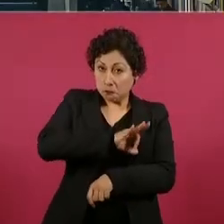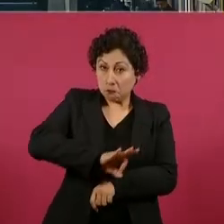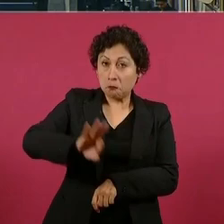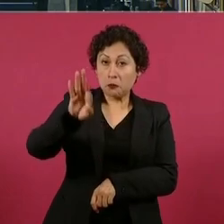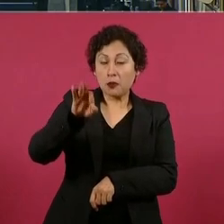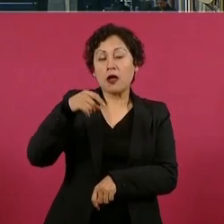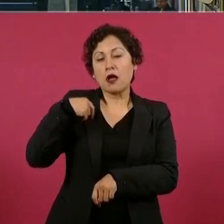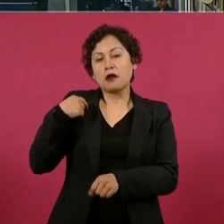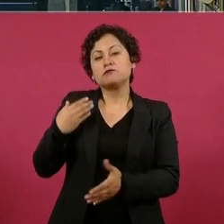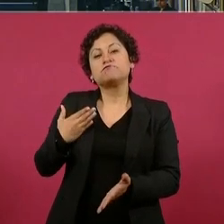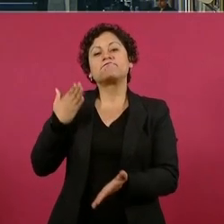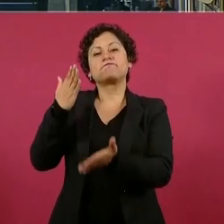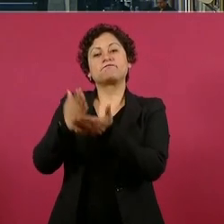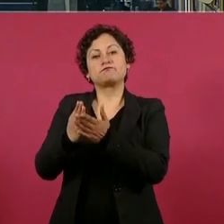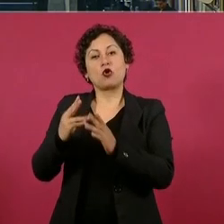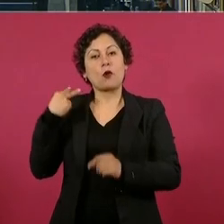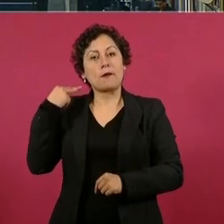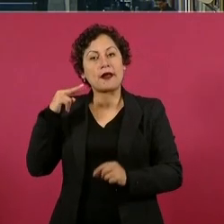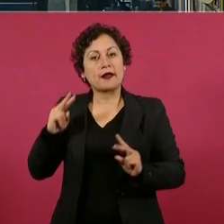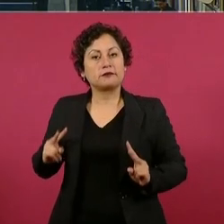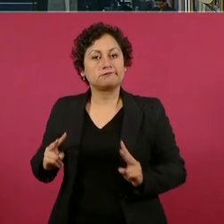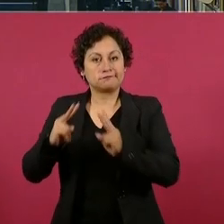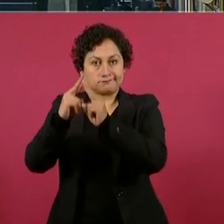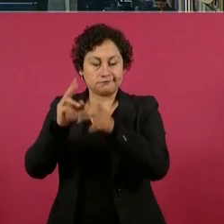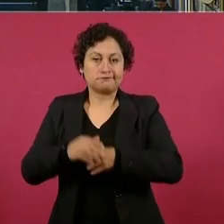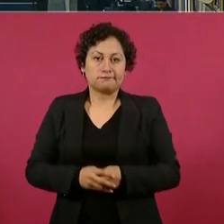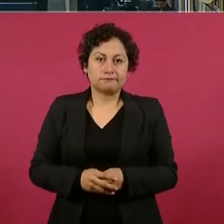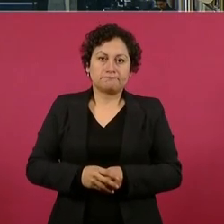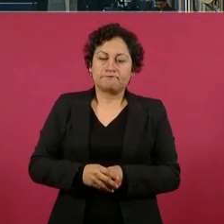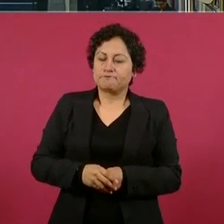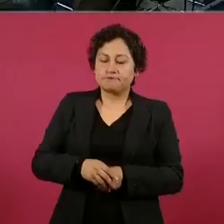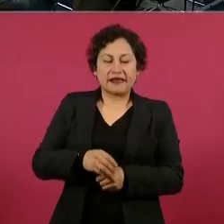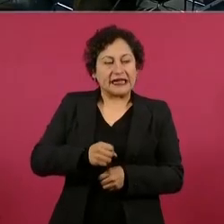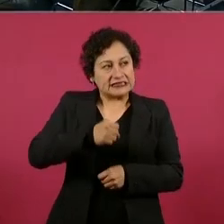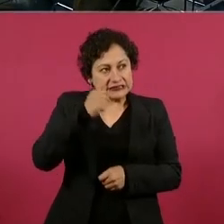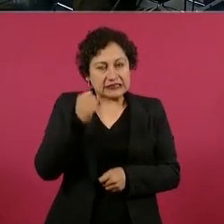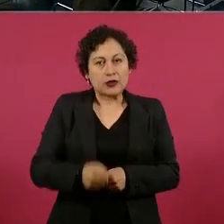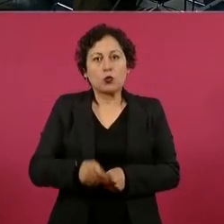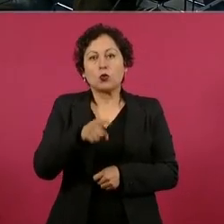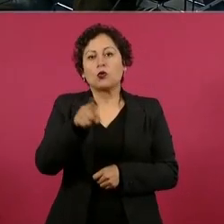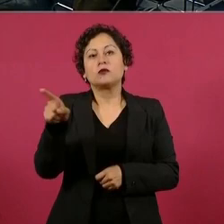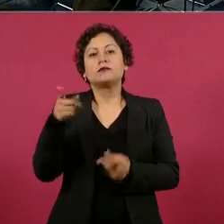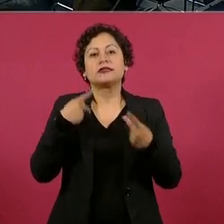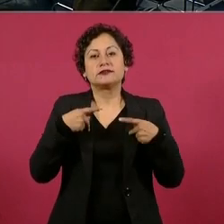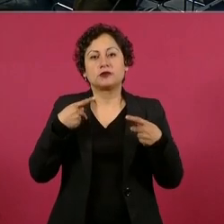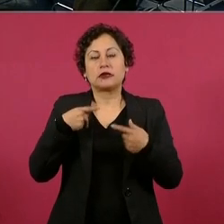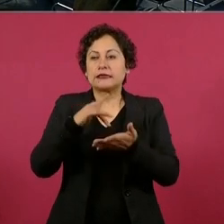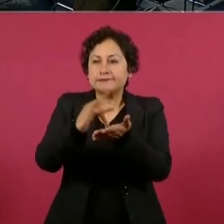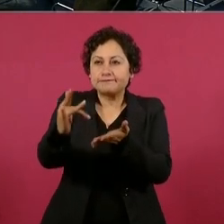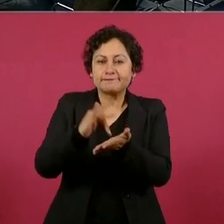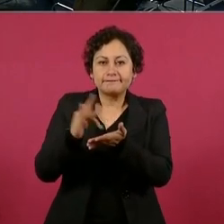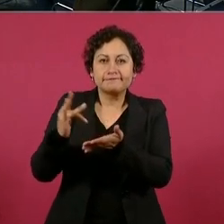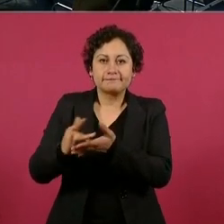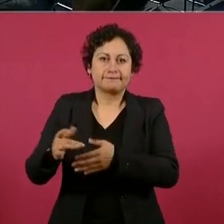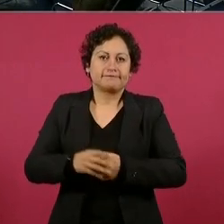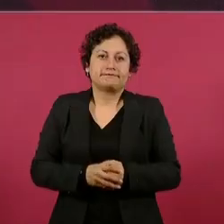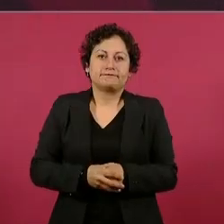a Poza Rica. Sin duda se lo agradecerán mucho los pozarricenses, sí, presidente. Pero ahí